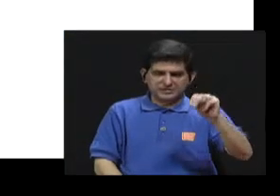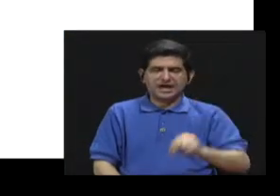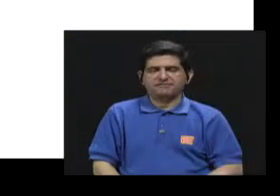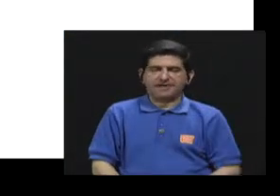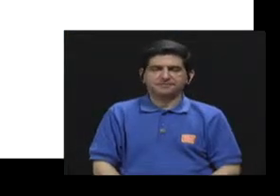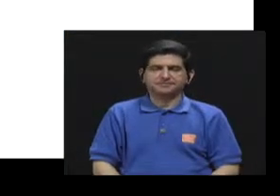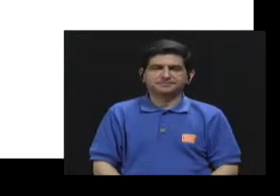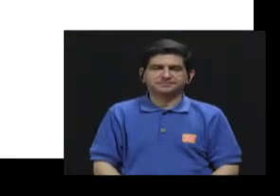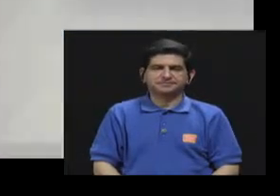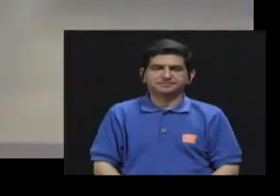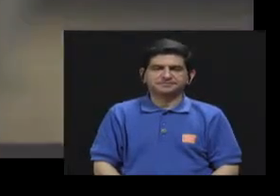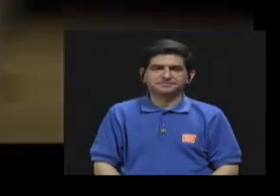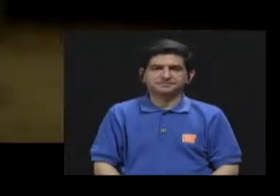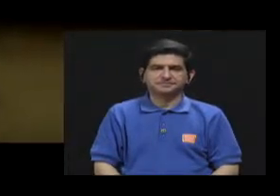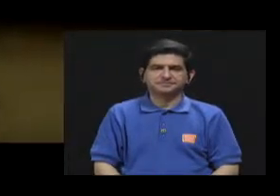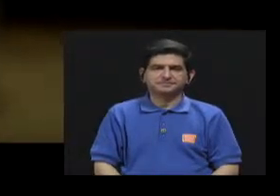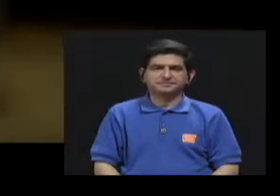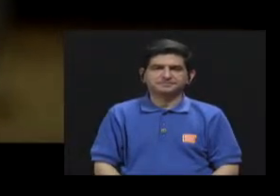Navia.